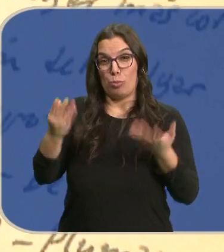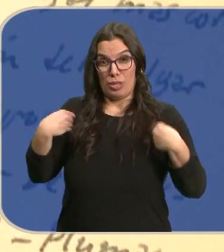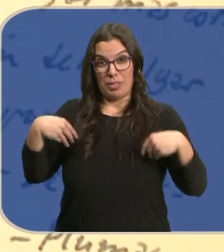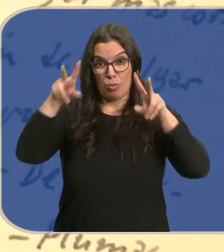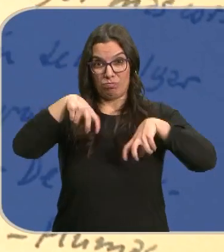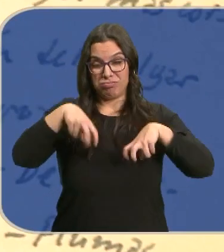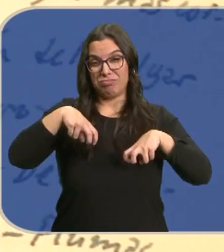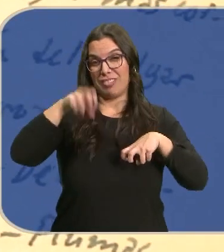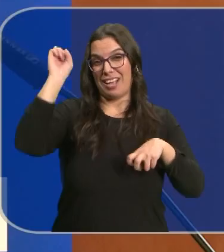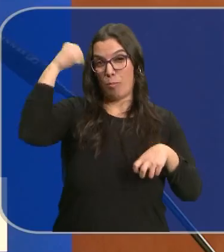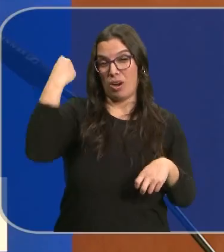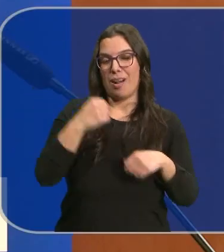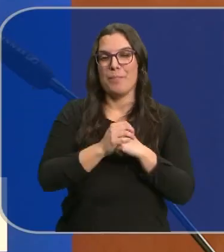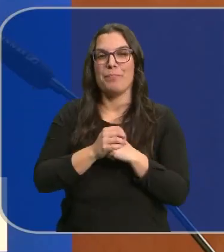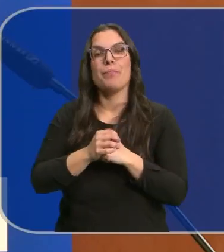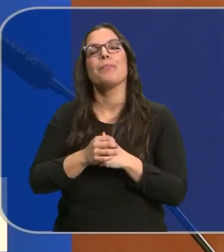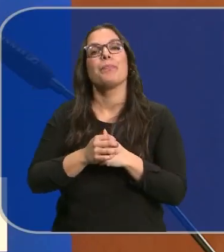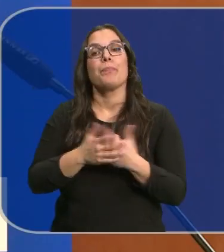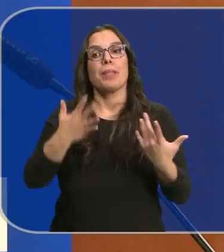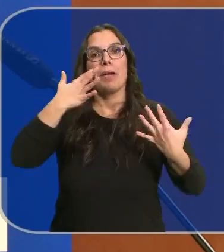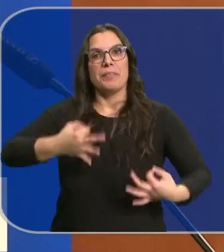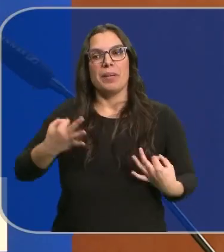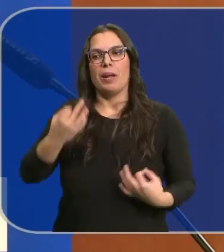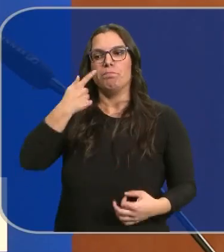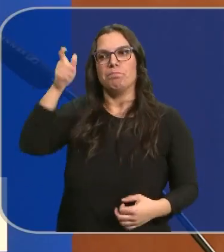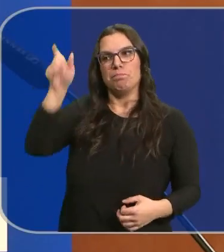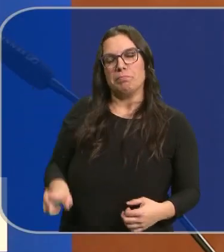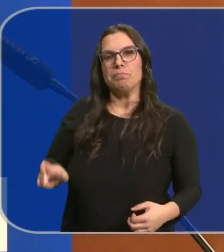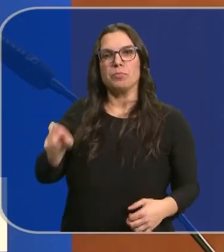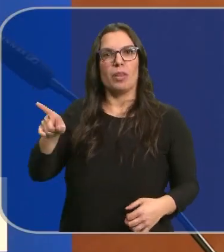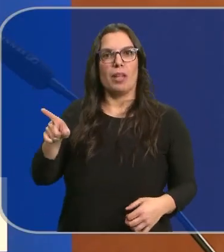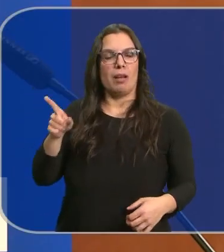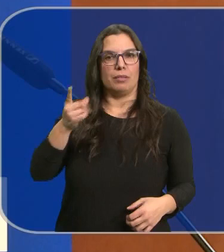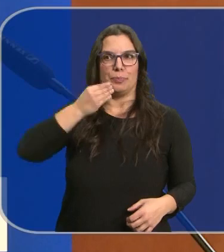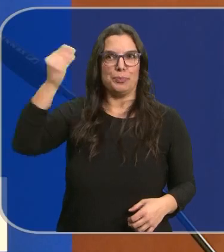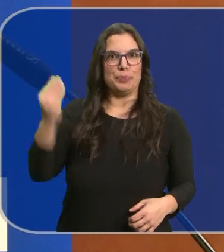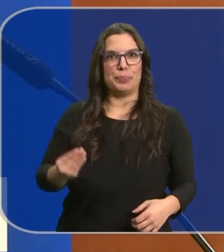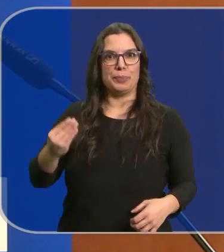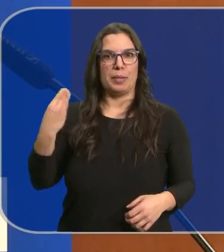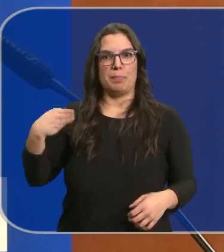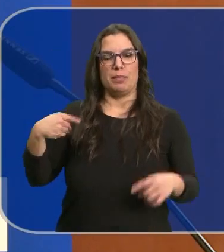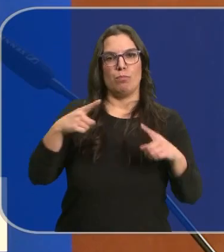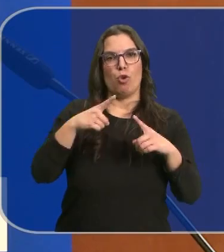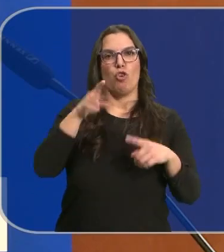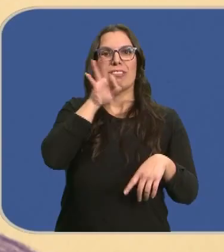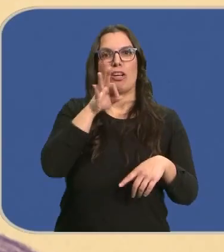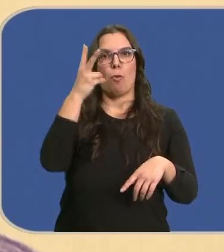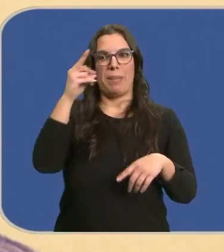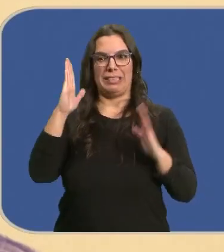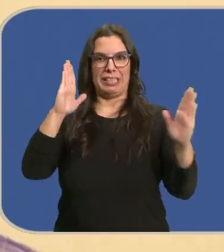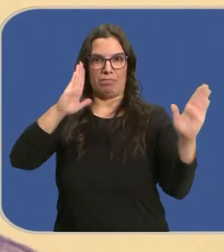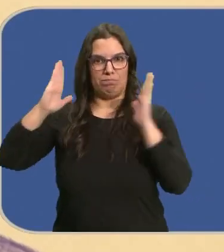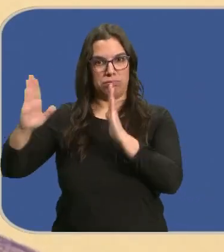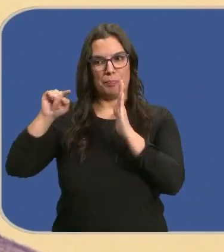las excavaciones de Atapuerca. Nos indica que realmente Emiliano fue una figura excepcional en la segunda mitad del siglo XX.